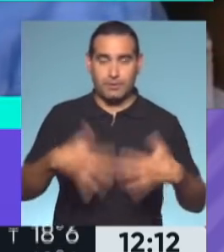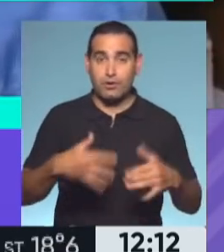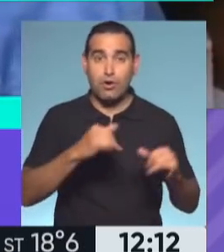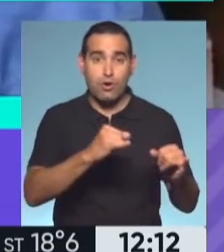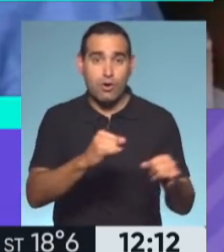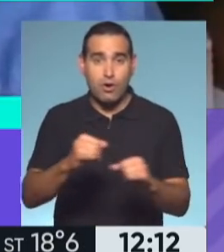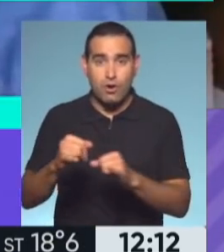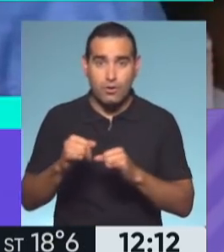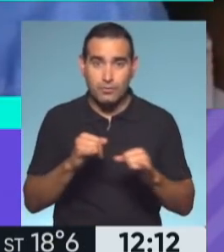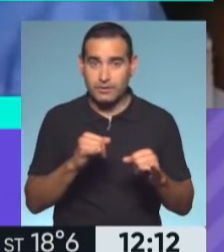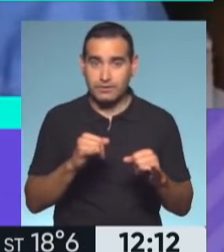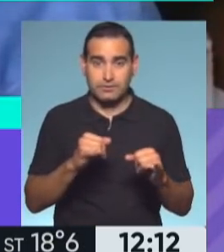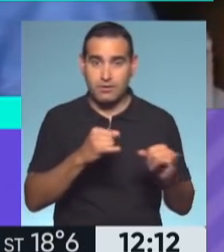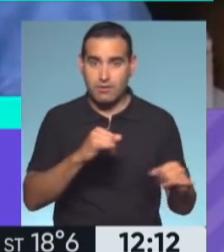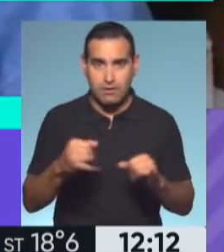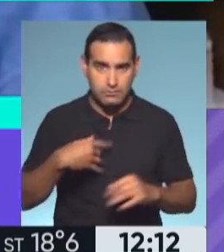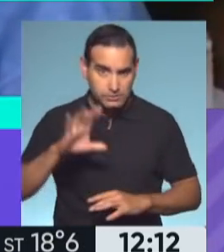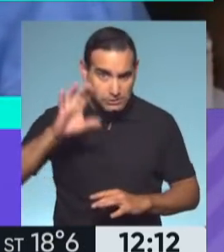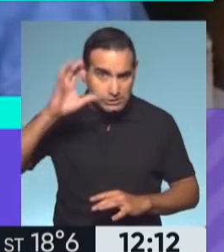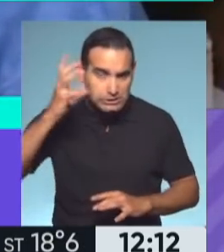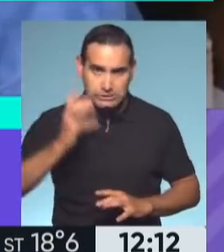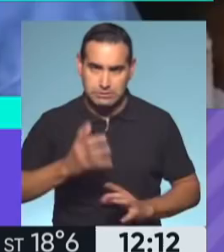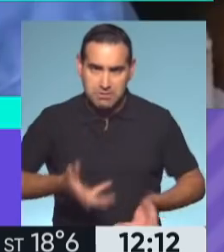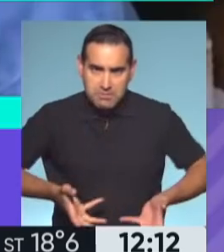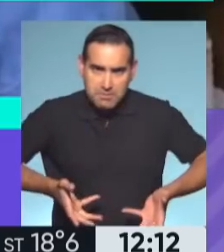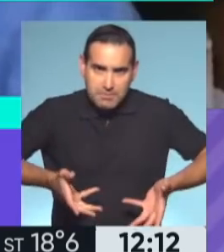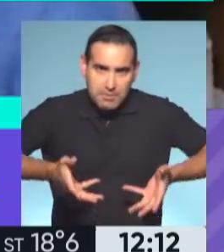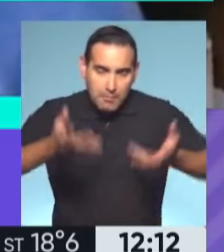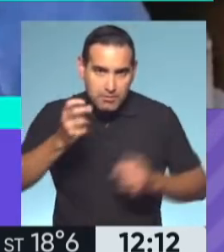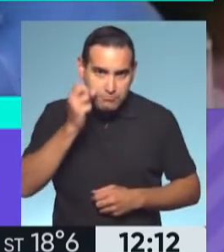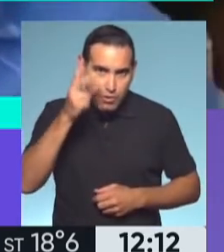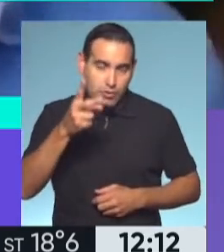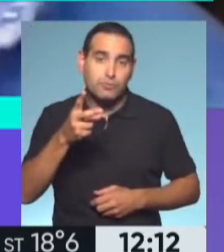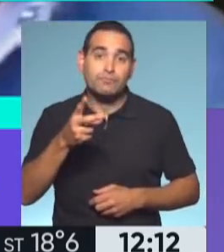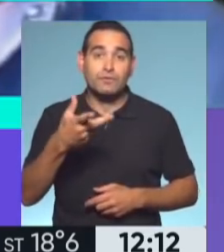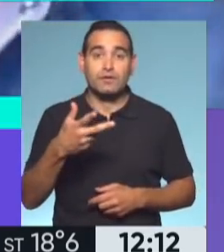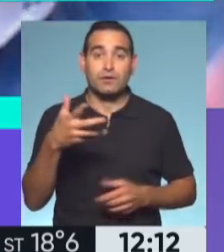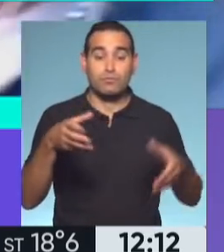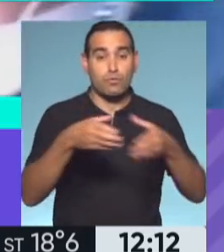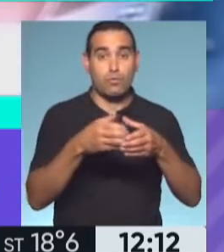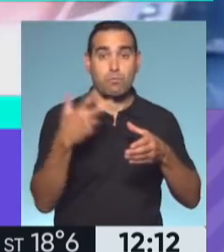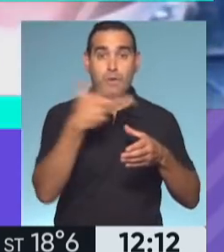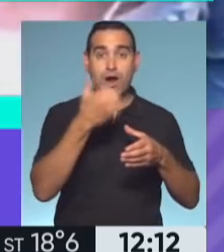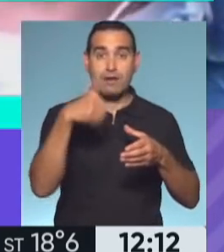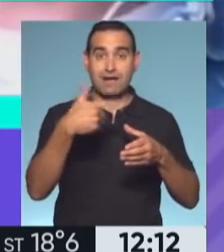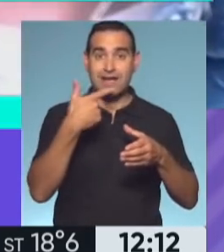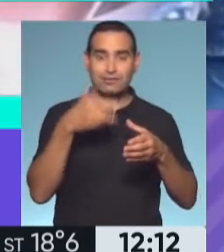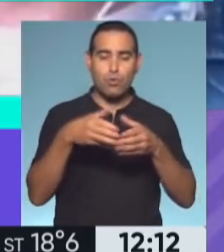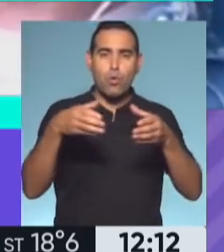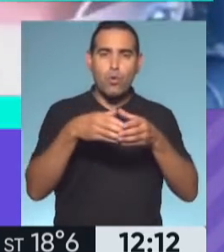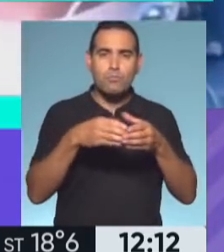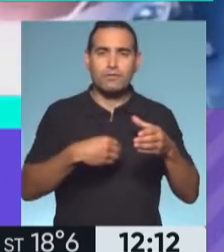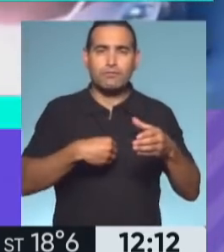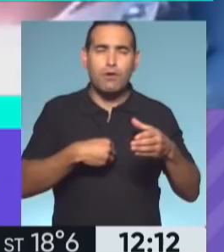jóvenes, a picantearse, a ponerse más violenta, por decirlo de alguna manera, y Hamás es un grupo